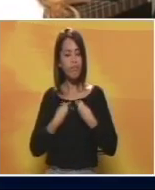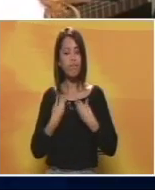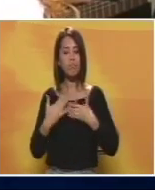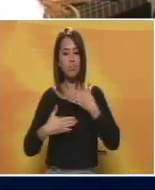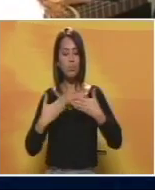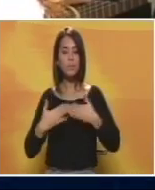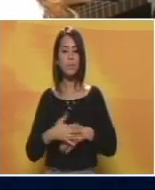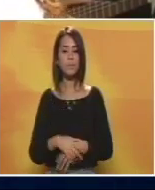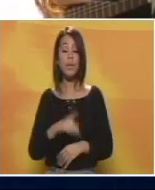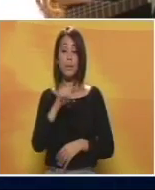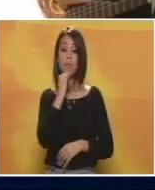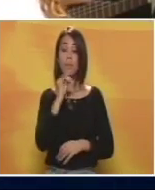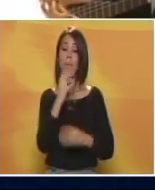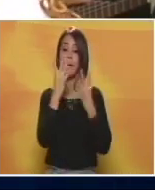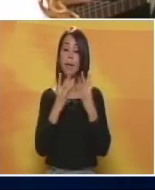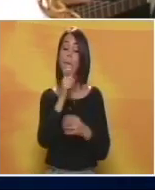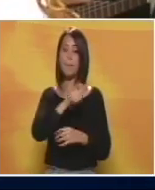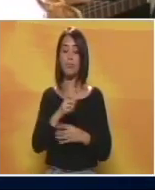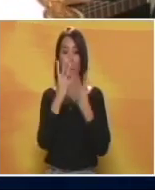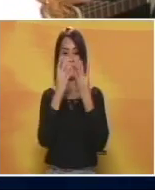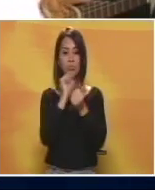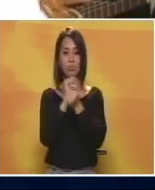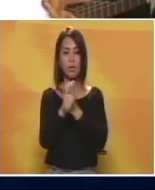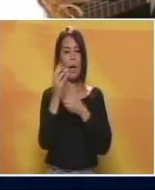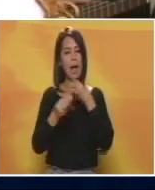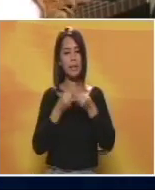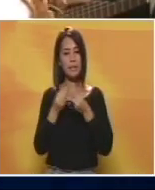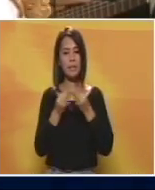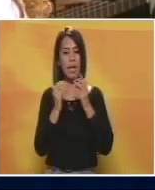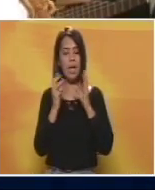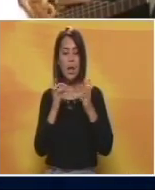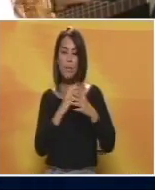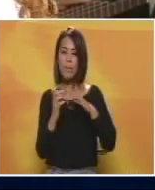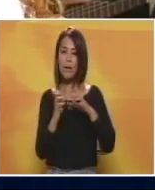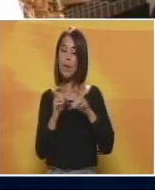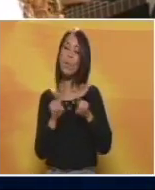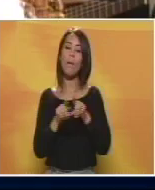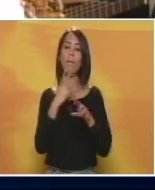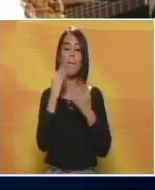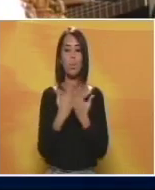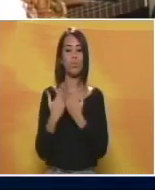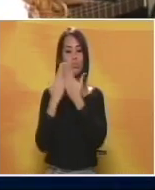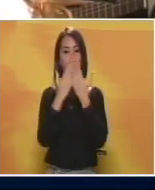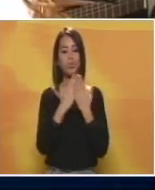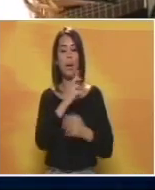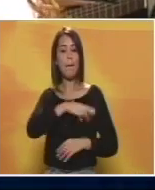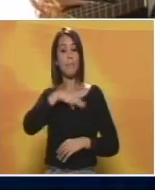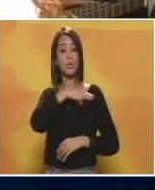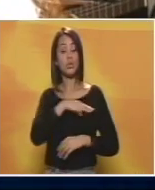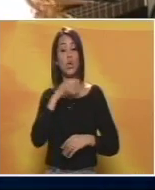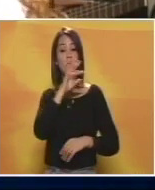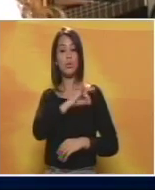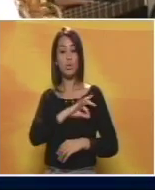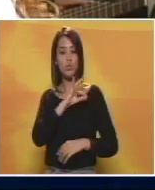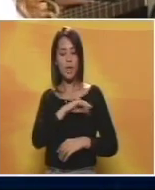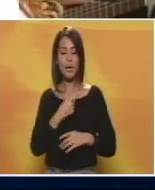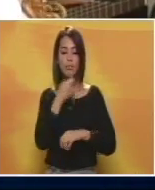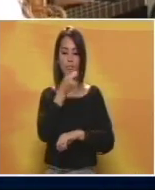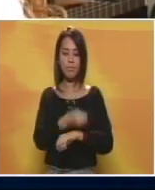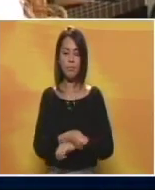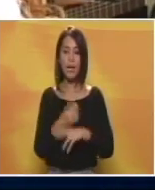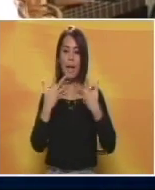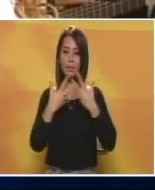Varela sostuvo que los privados de libertad logran hacer la escolaridad completa a través de las misiones sociales y se han graduado en carreras